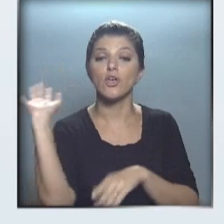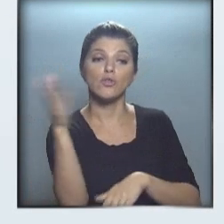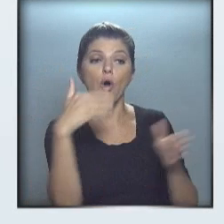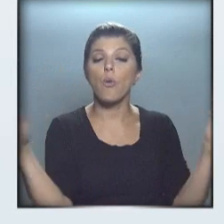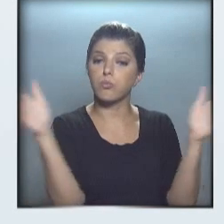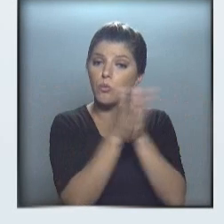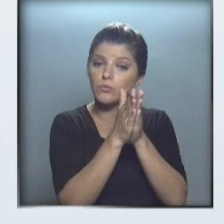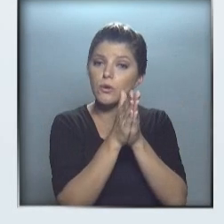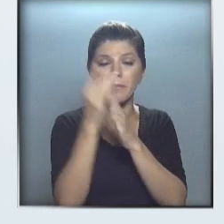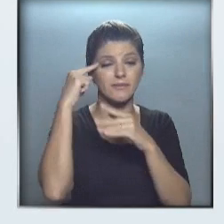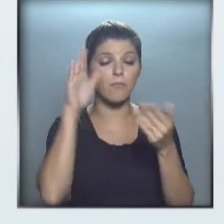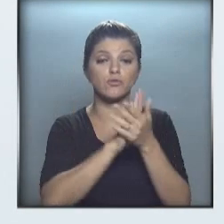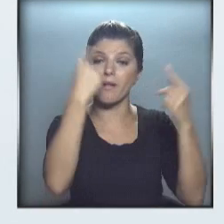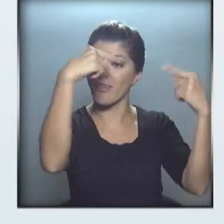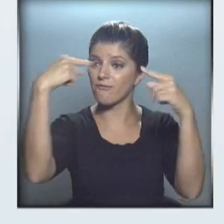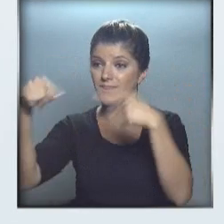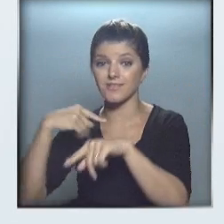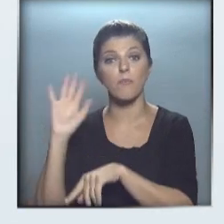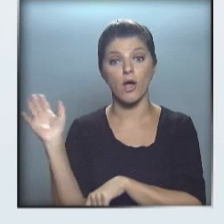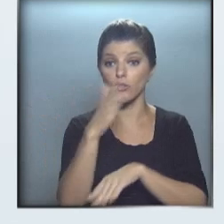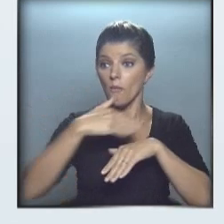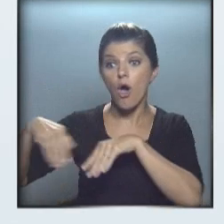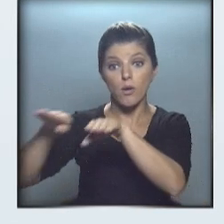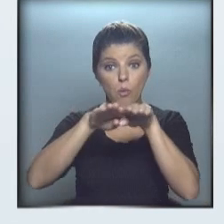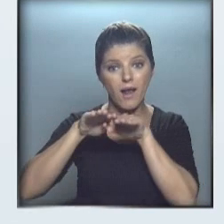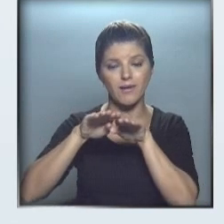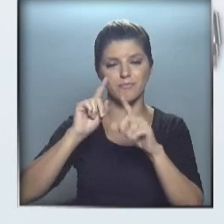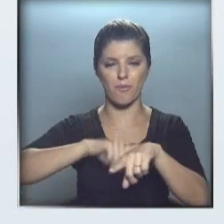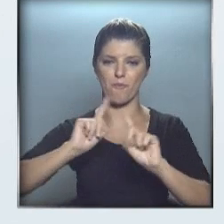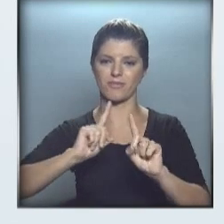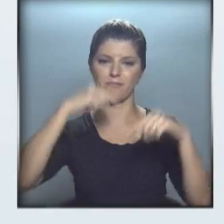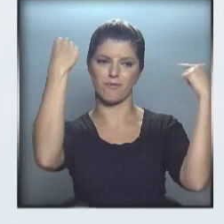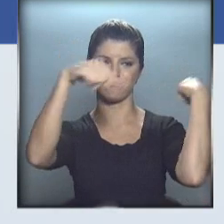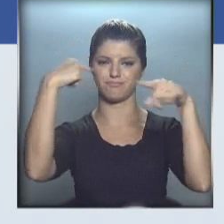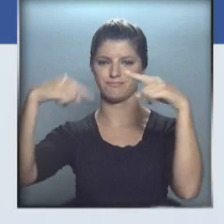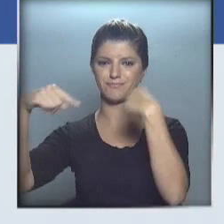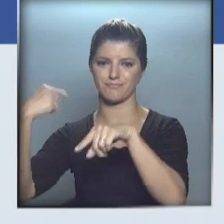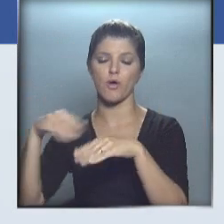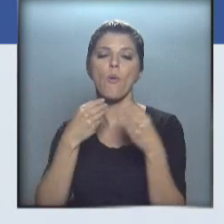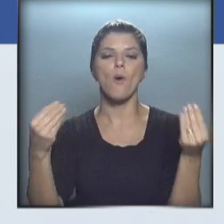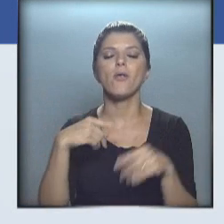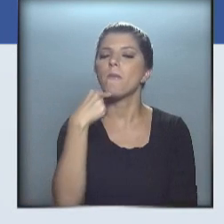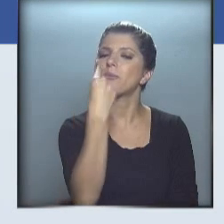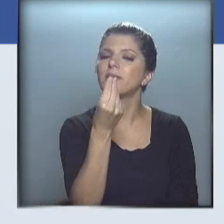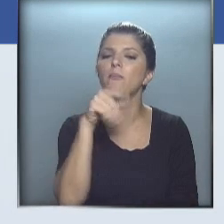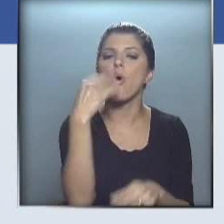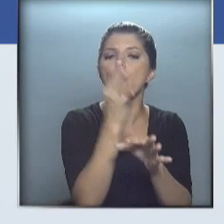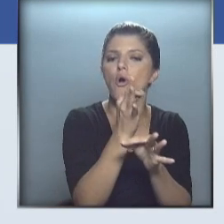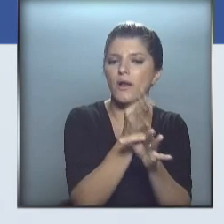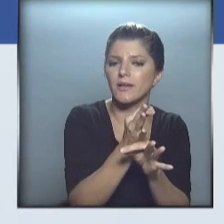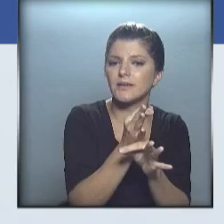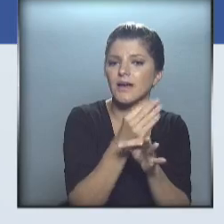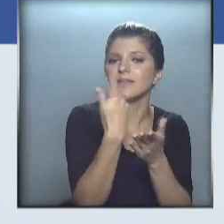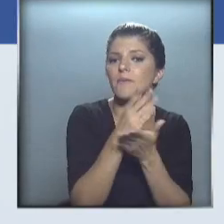la diferencia. Porque todos somos iguales, pero diferentes. Por eso te preguntamos, ¿cómo construimos una escuela